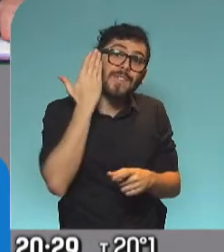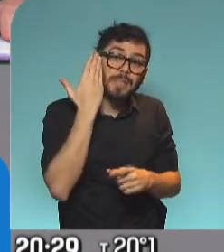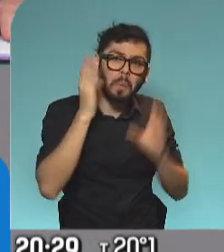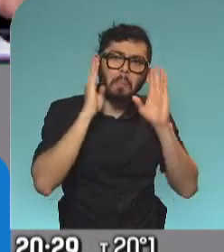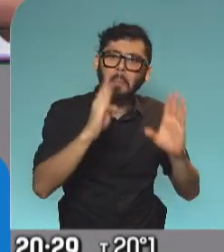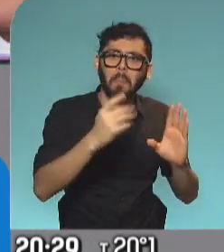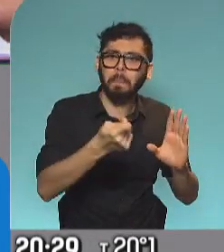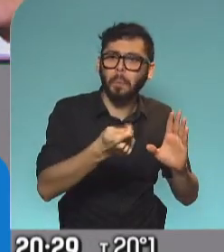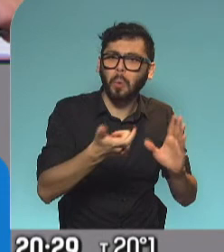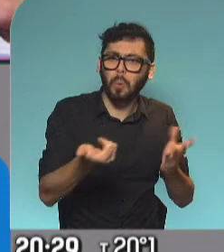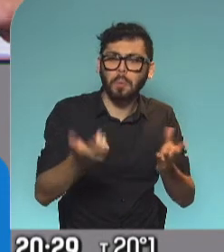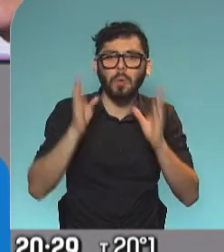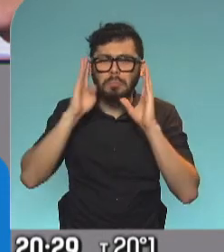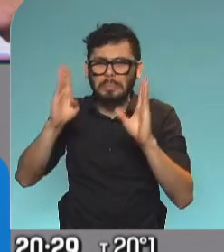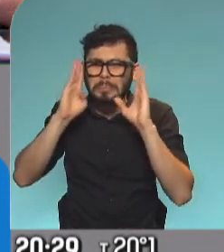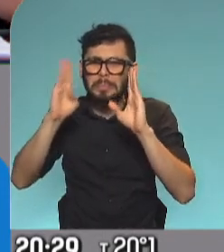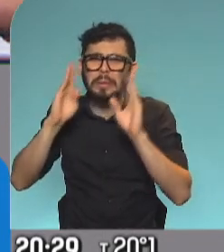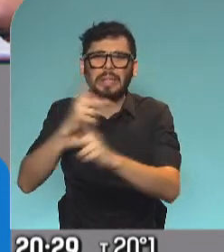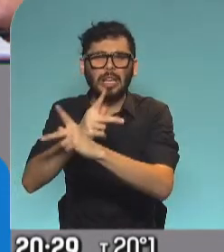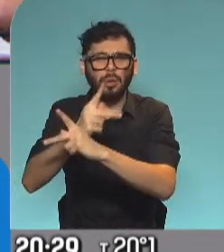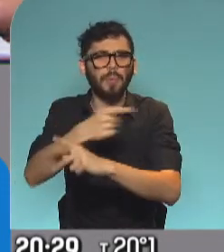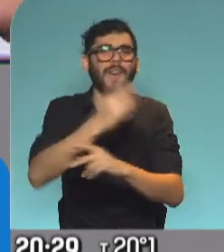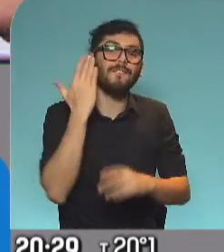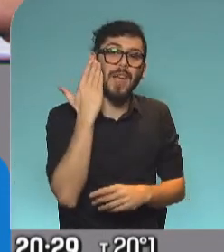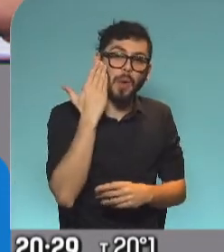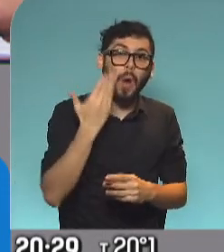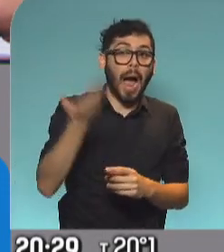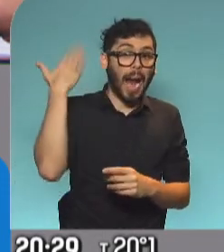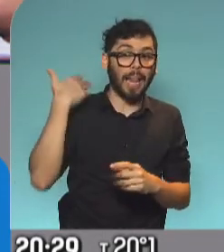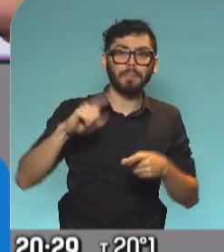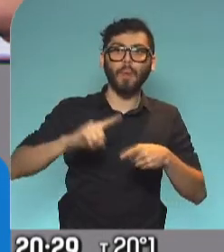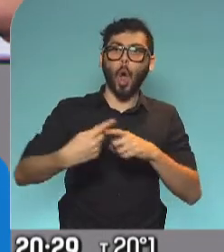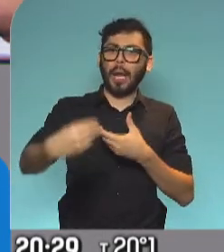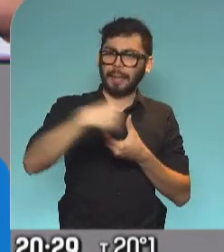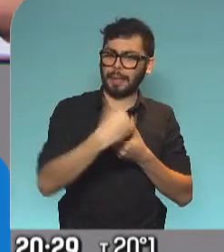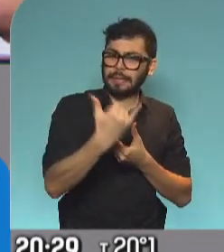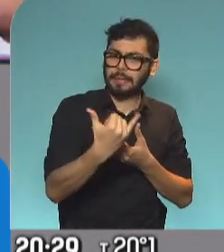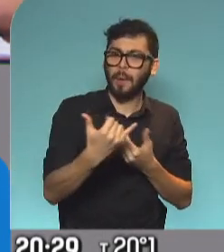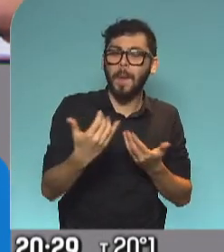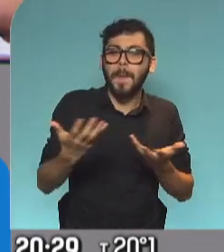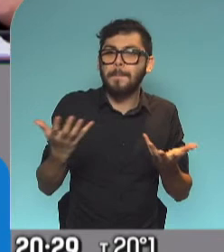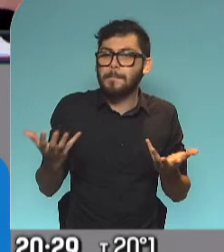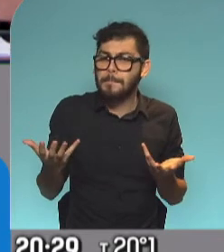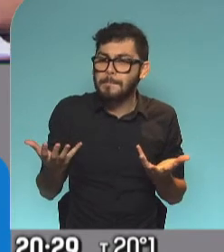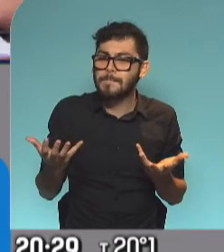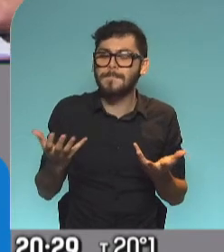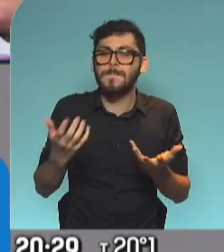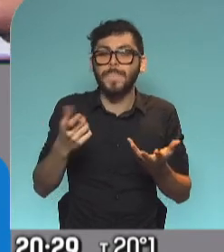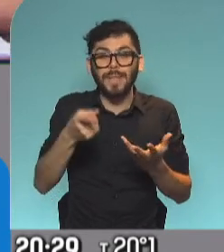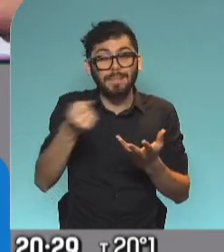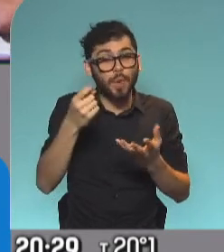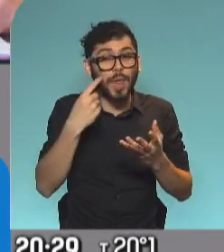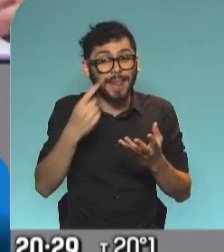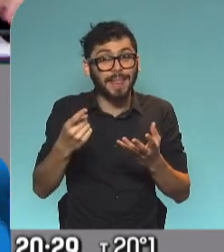ejemplo, que ha intervenido también en algunas campañas políticas como la anterior. Así que, bueno, para poner el ojo ahí, que hay... Está la